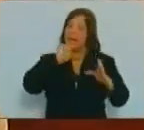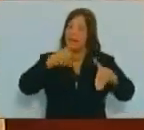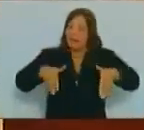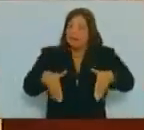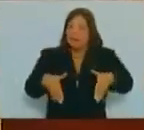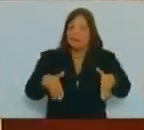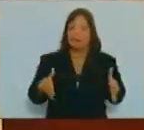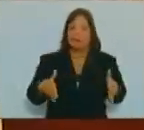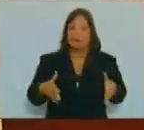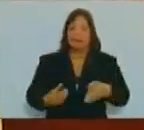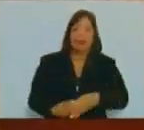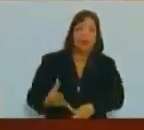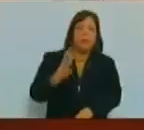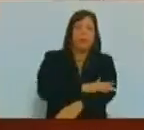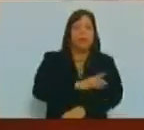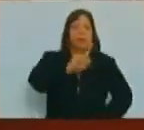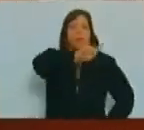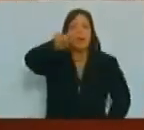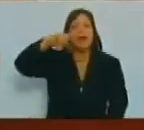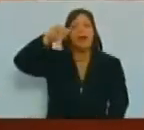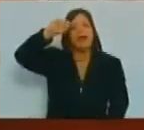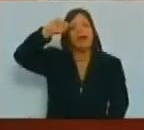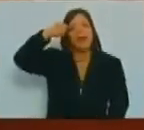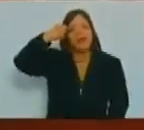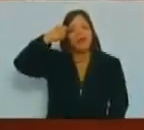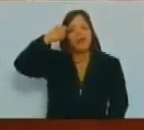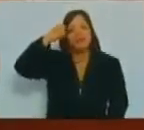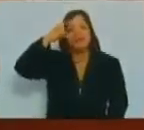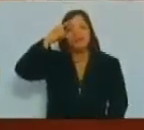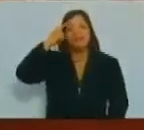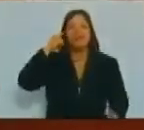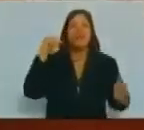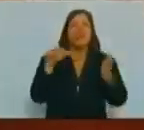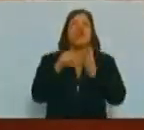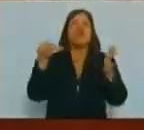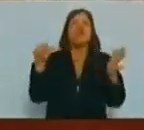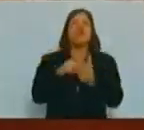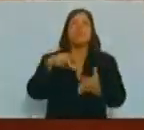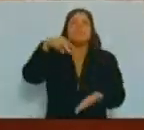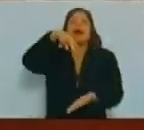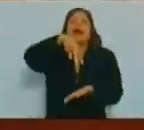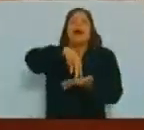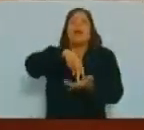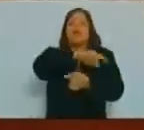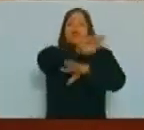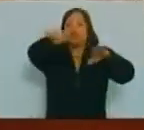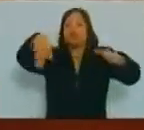con casi todo para recordar para saber dónde estamos nosotros parados